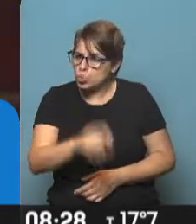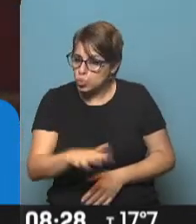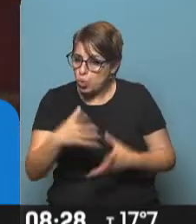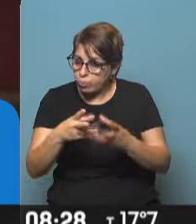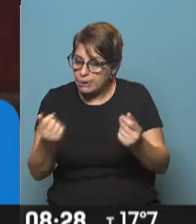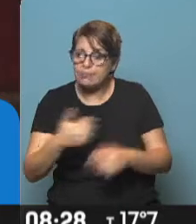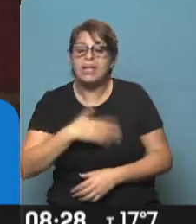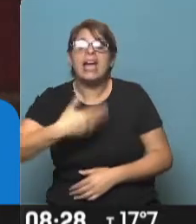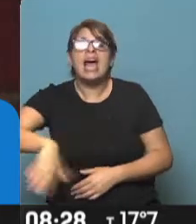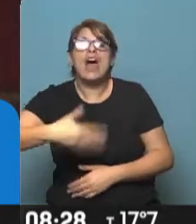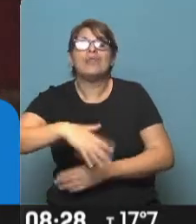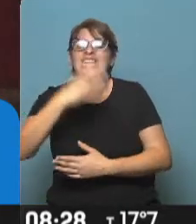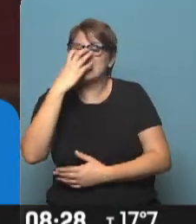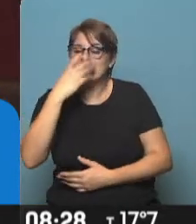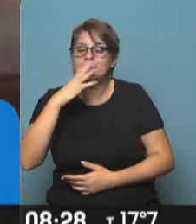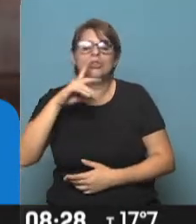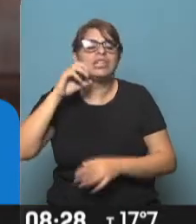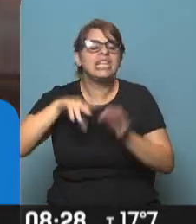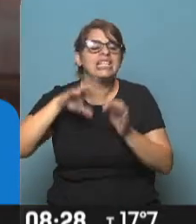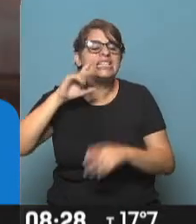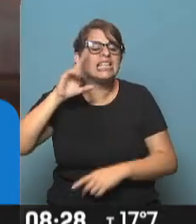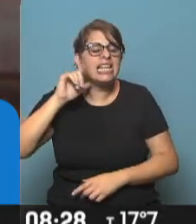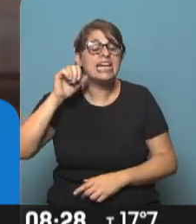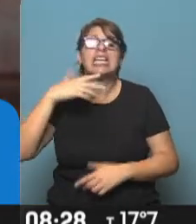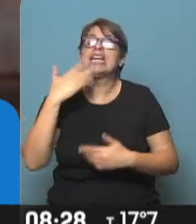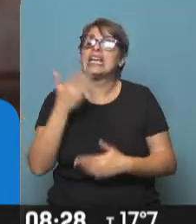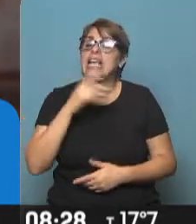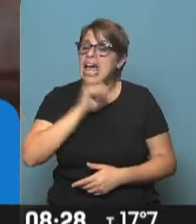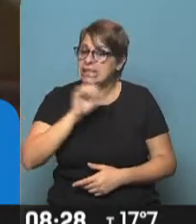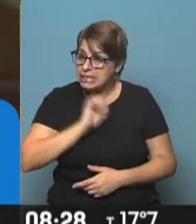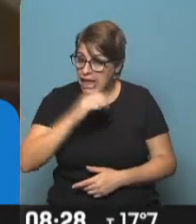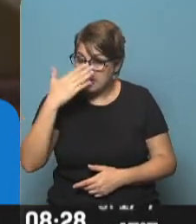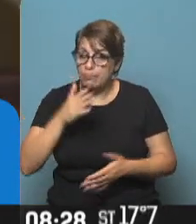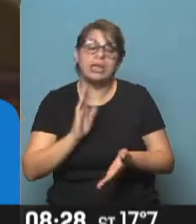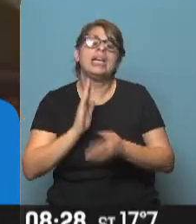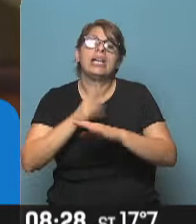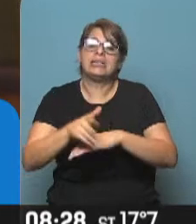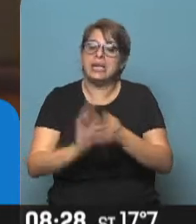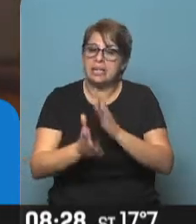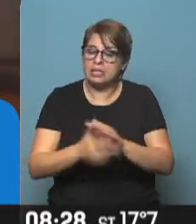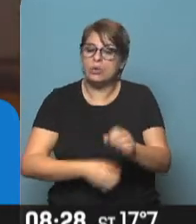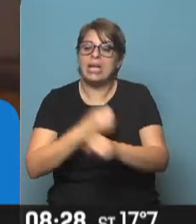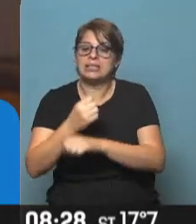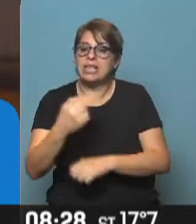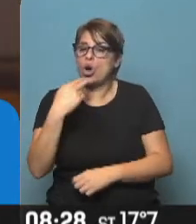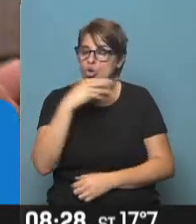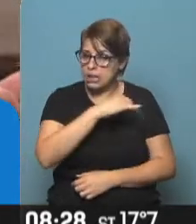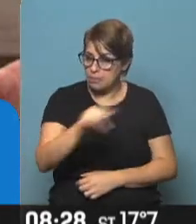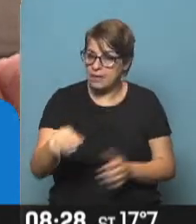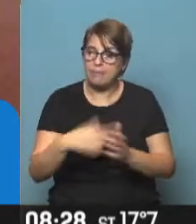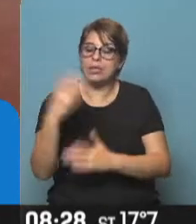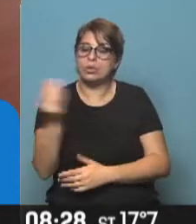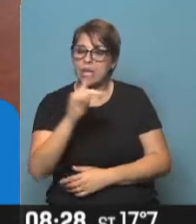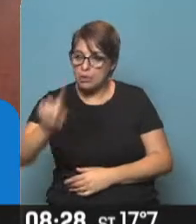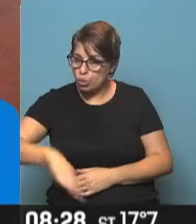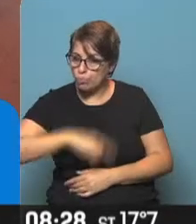avenida sarmiento va a estar cantando jorge drexler luego la entrada es gratuita y seguimos hasta 23 30 pero el sábado se hace